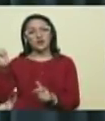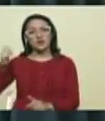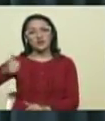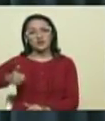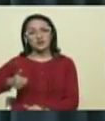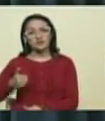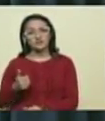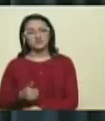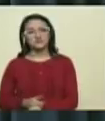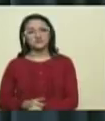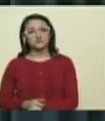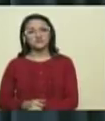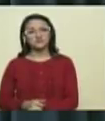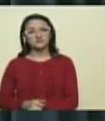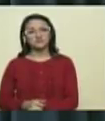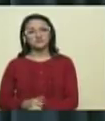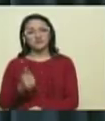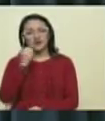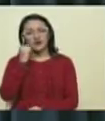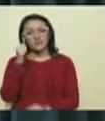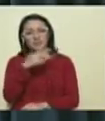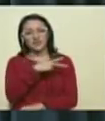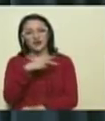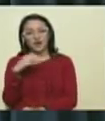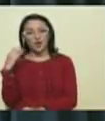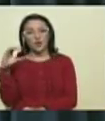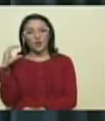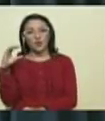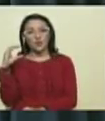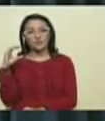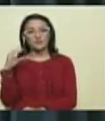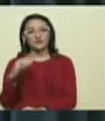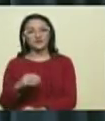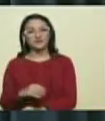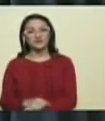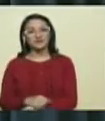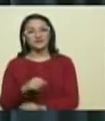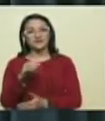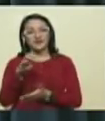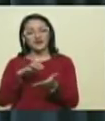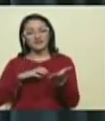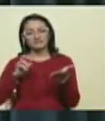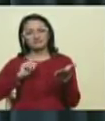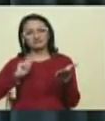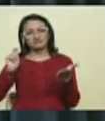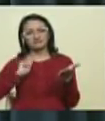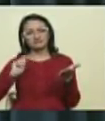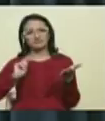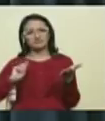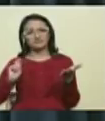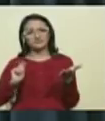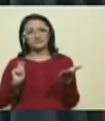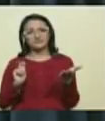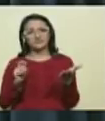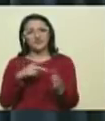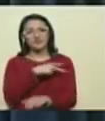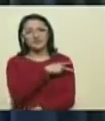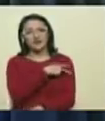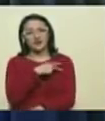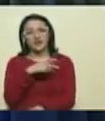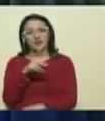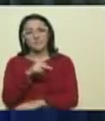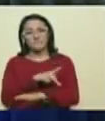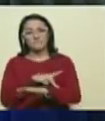mí deben pisarme, reclama el delegado de Colombia, escribiendo un soneto y persignándose, mientras el delegado